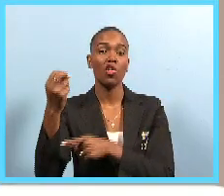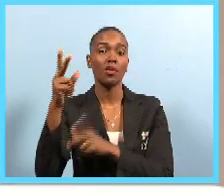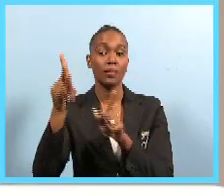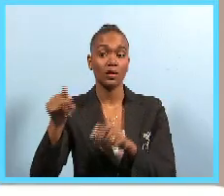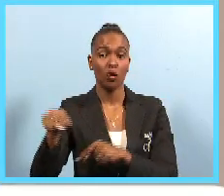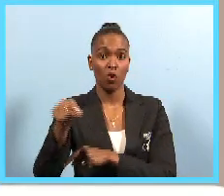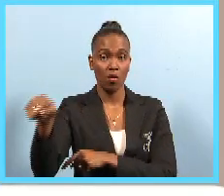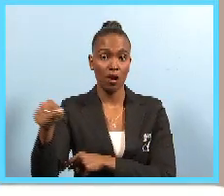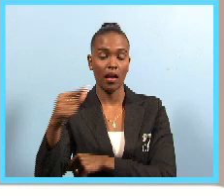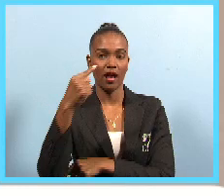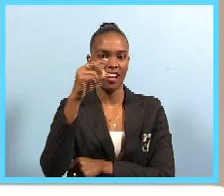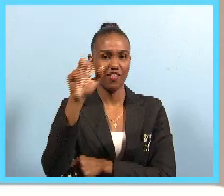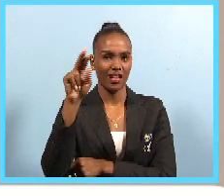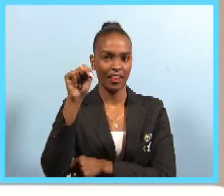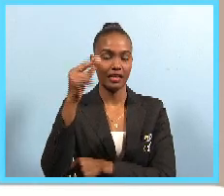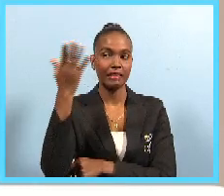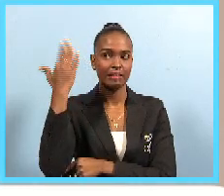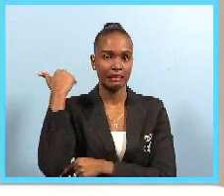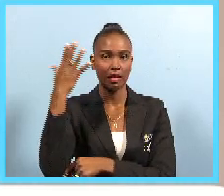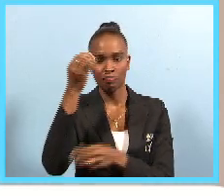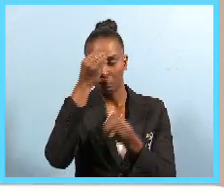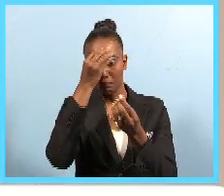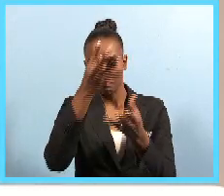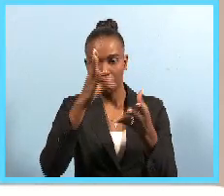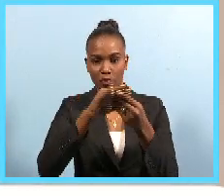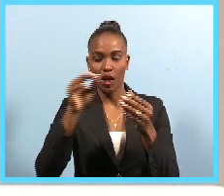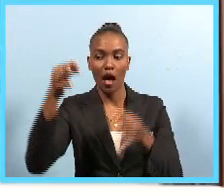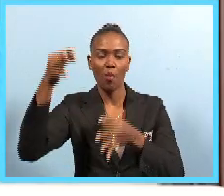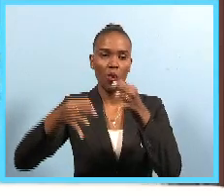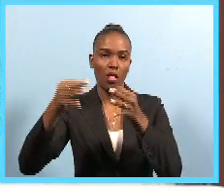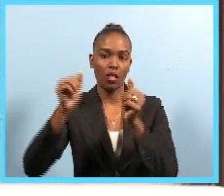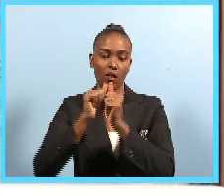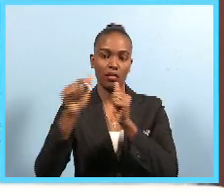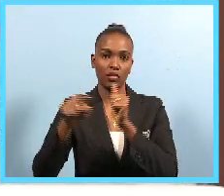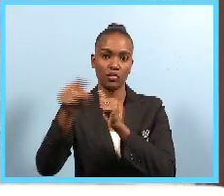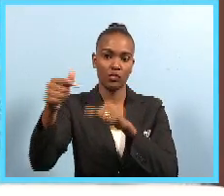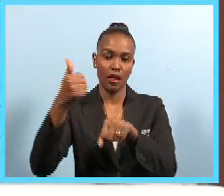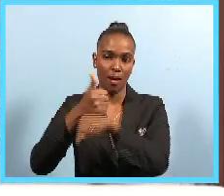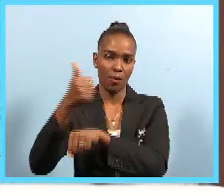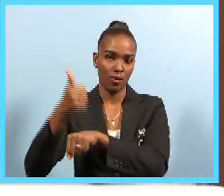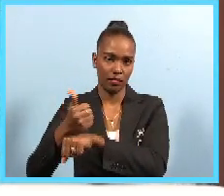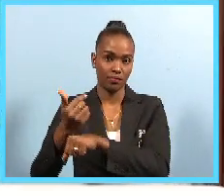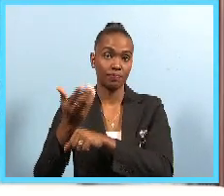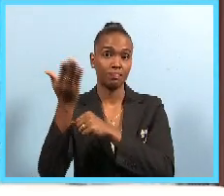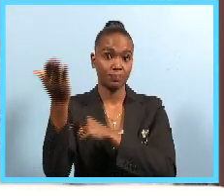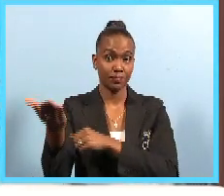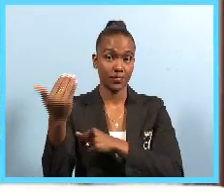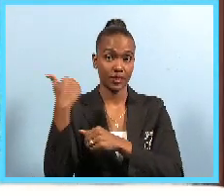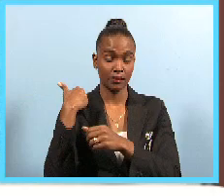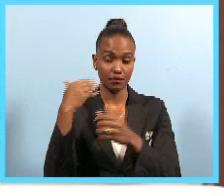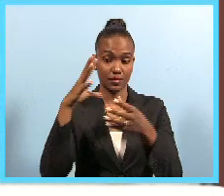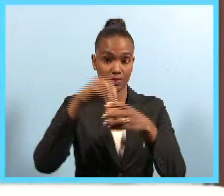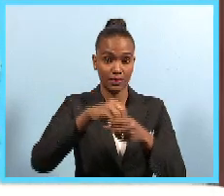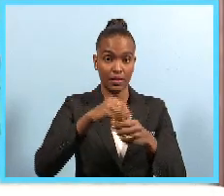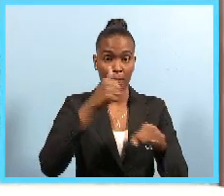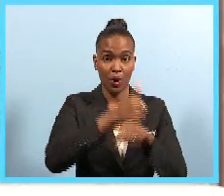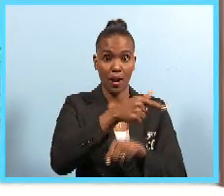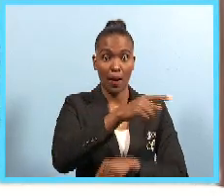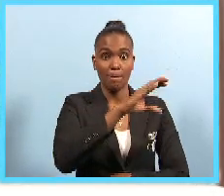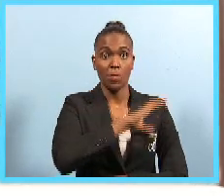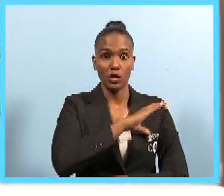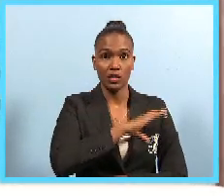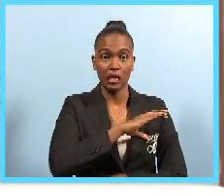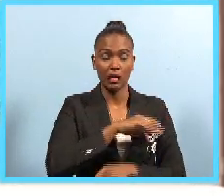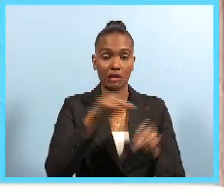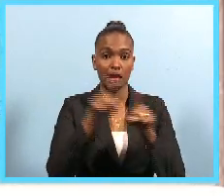Gavilán, tal y como lo habían vaticinado los abogados de la parte de los detenidos. Allí hay involucrados desde policías hasta